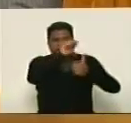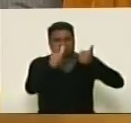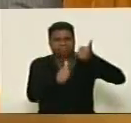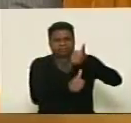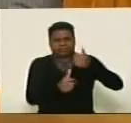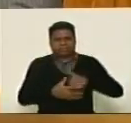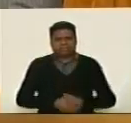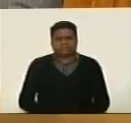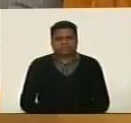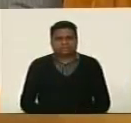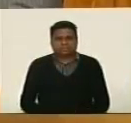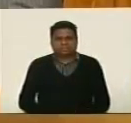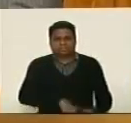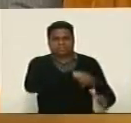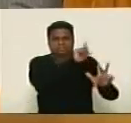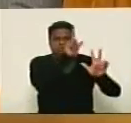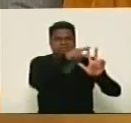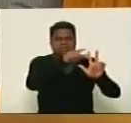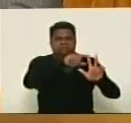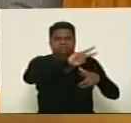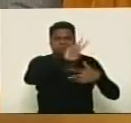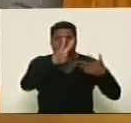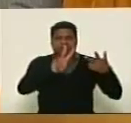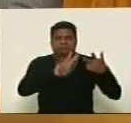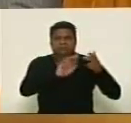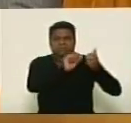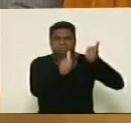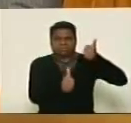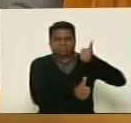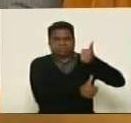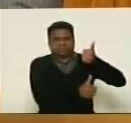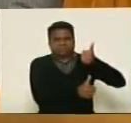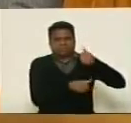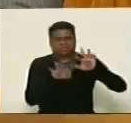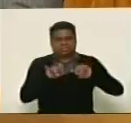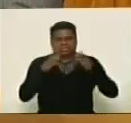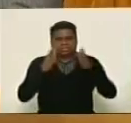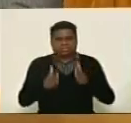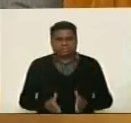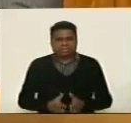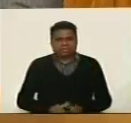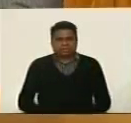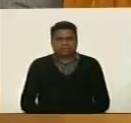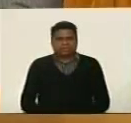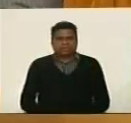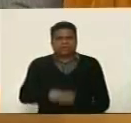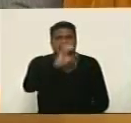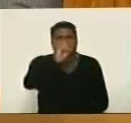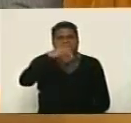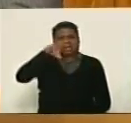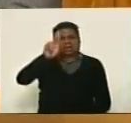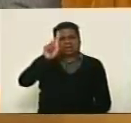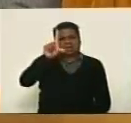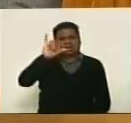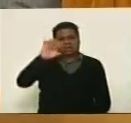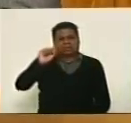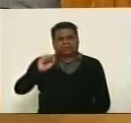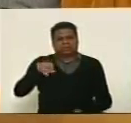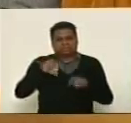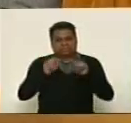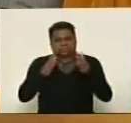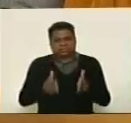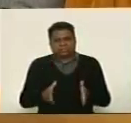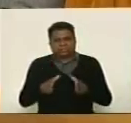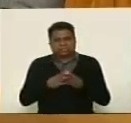Elvis Eduardo Amoroso, Segundo Vicepresidente. Fidel Ernesto Vázquez, Secretario. Carolis Elena Pérez, Subsecretaria. Es